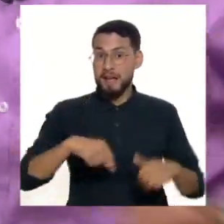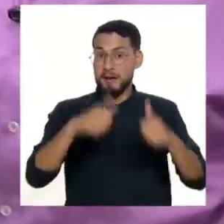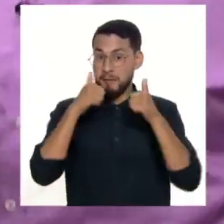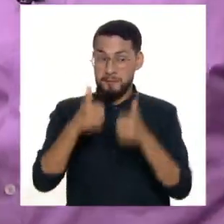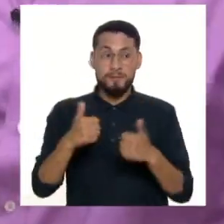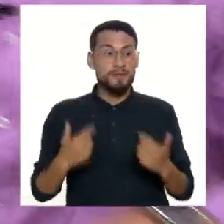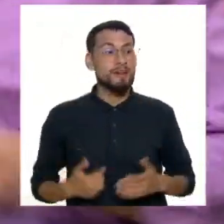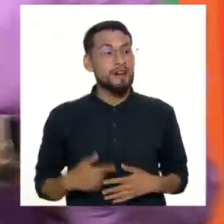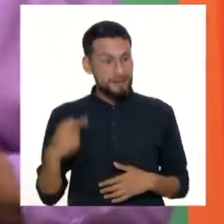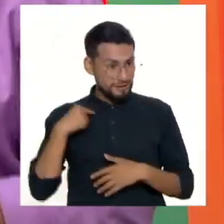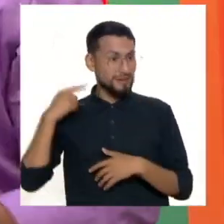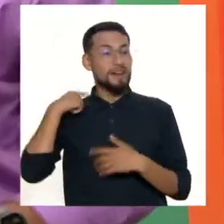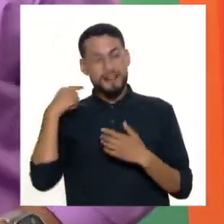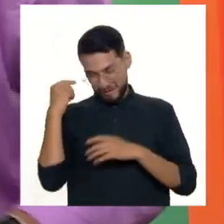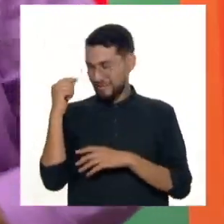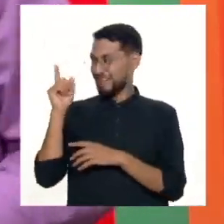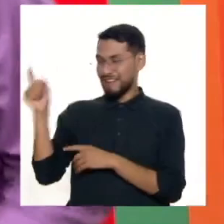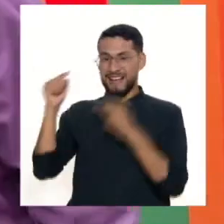funciona con el asiático.